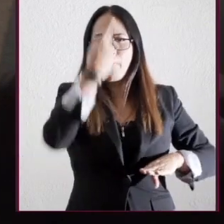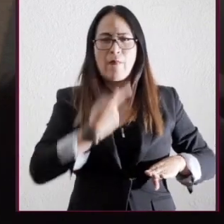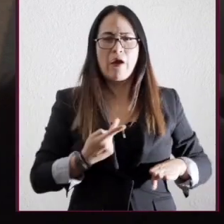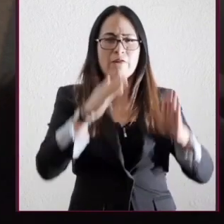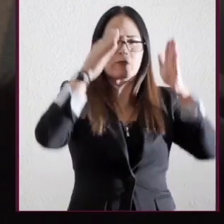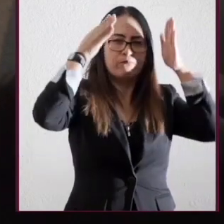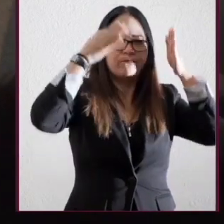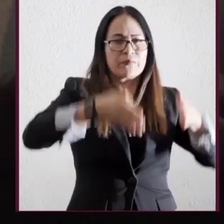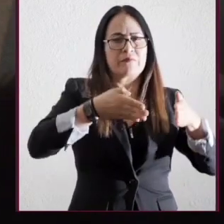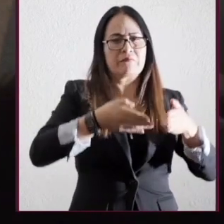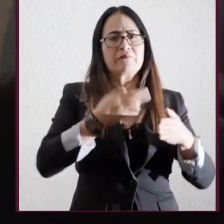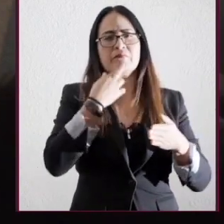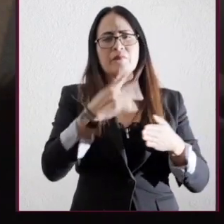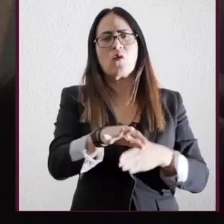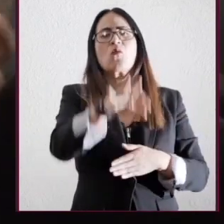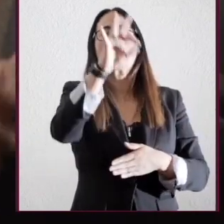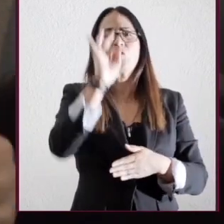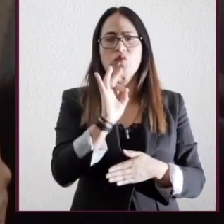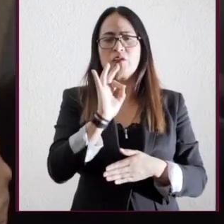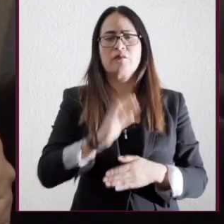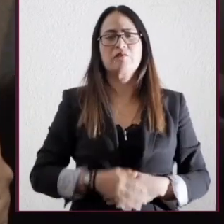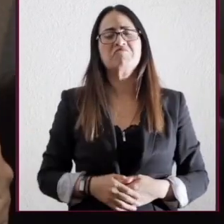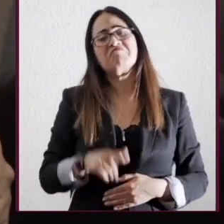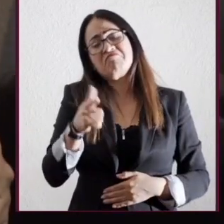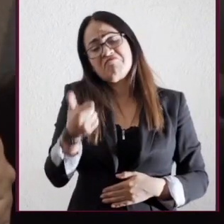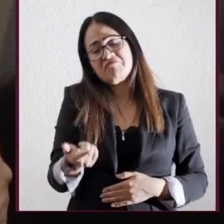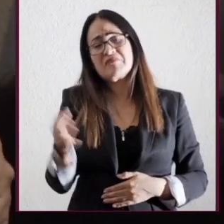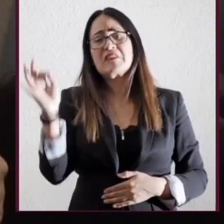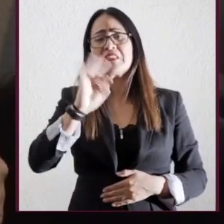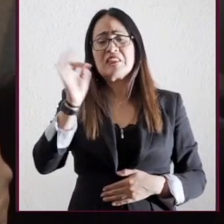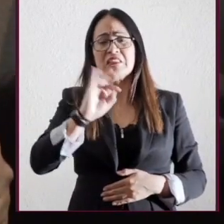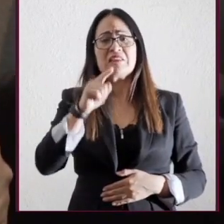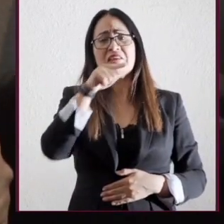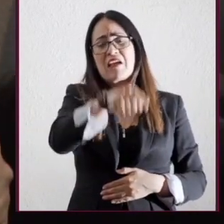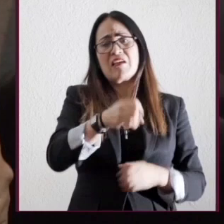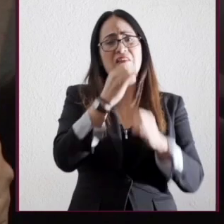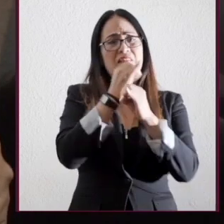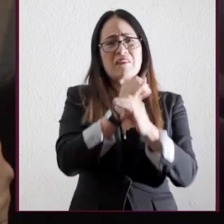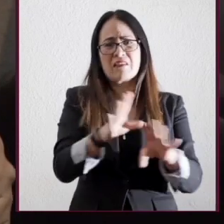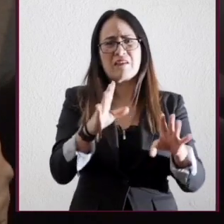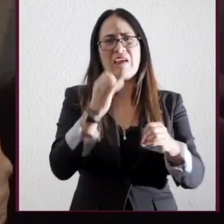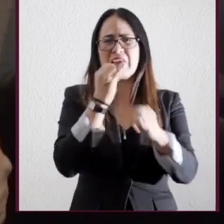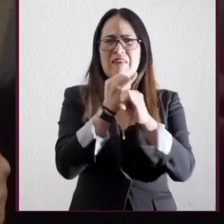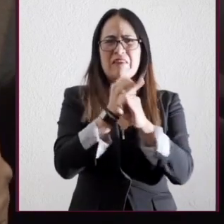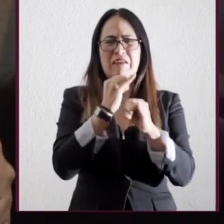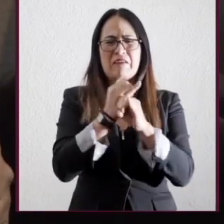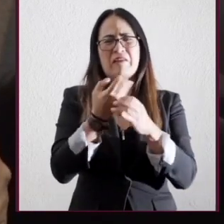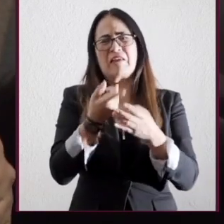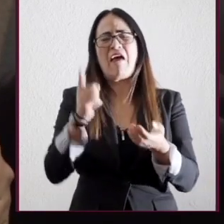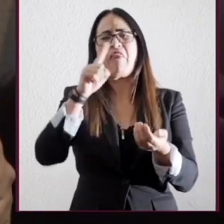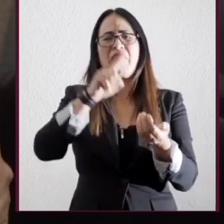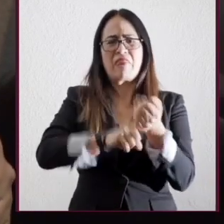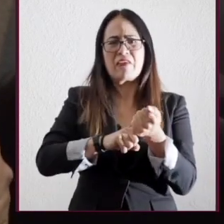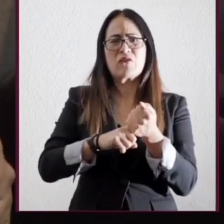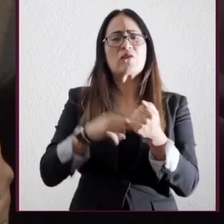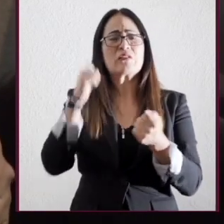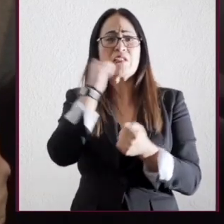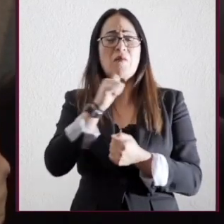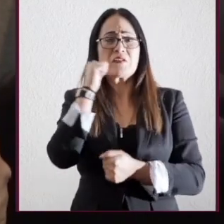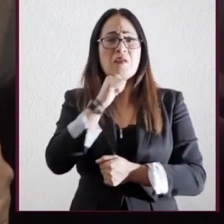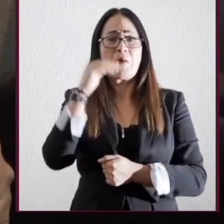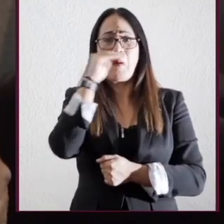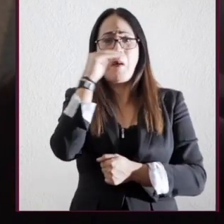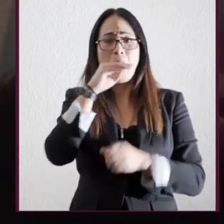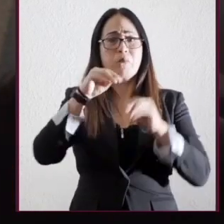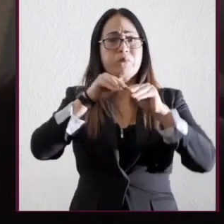muy específica. La gran desventaja que también tienen estos medios de comunicación es que sus contenidos no están disponibles